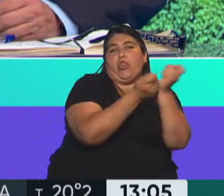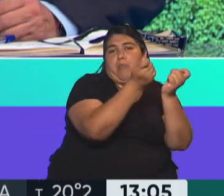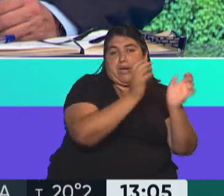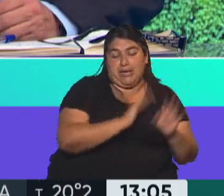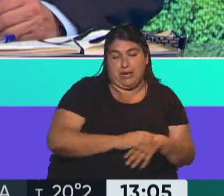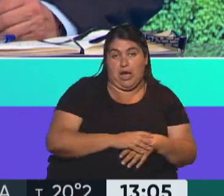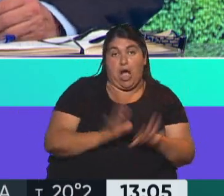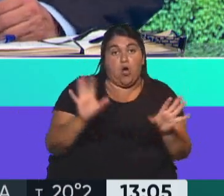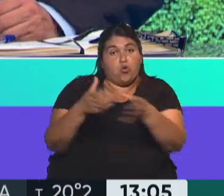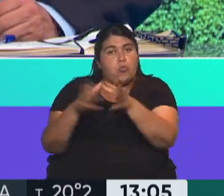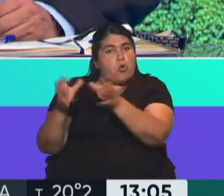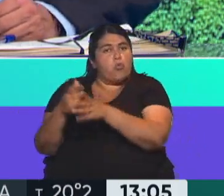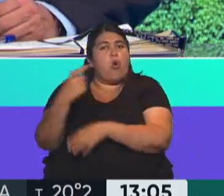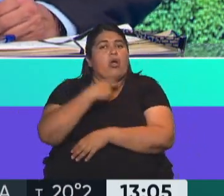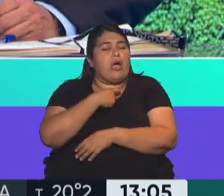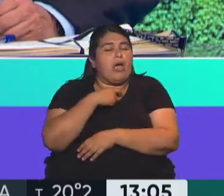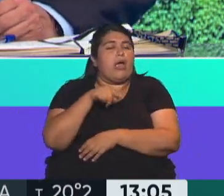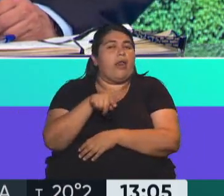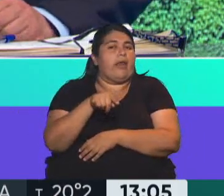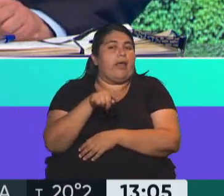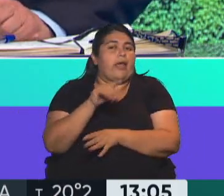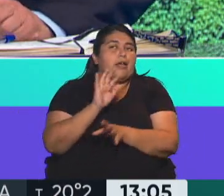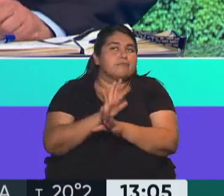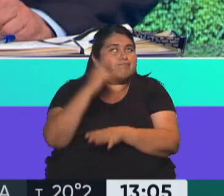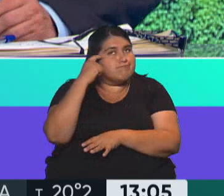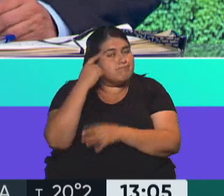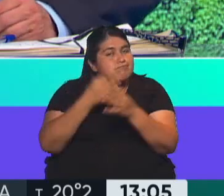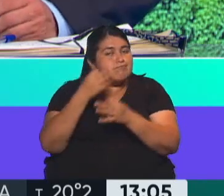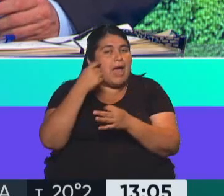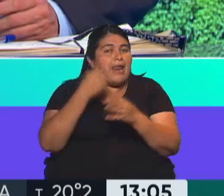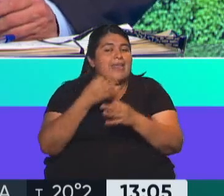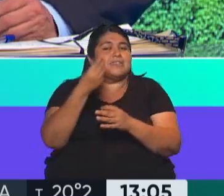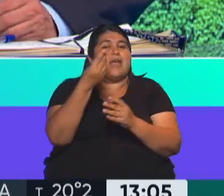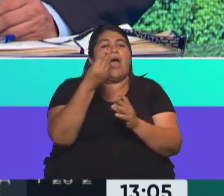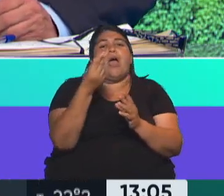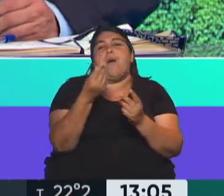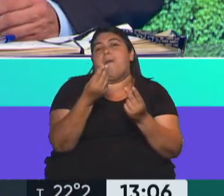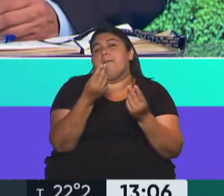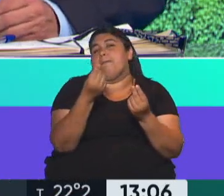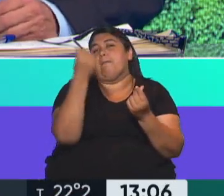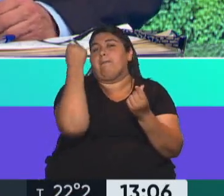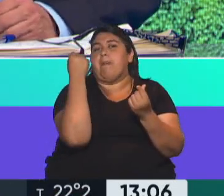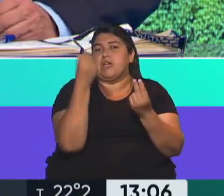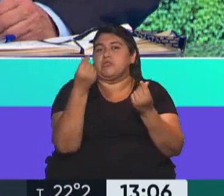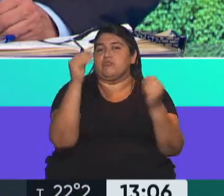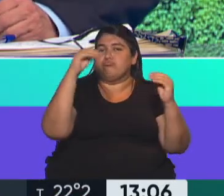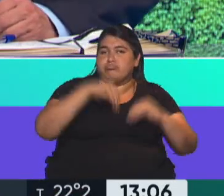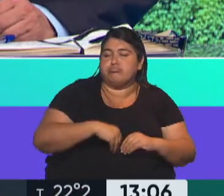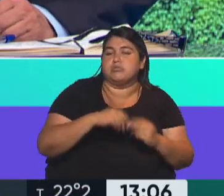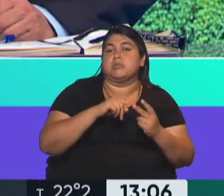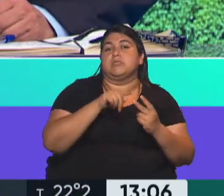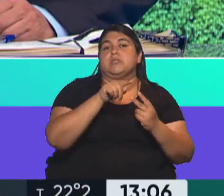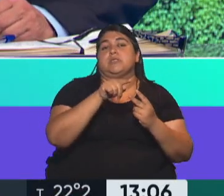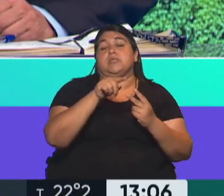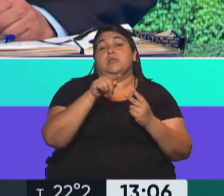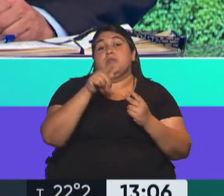están apostando a una devaluación, apostando a presionar vía dólares paralelos, y en este caso va a significar que hasta que no se